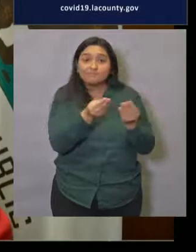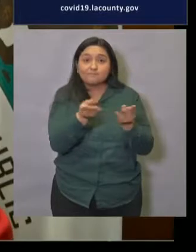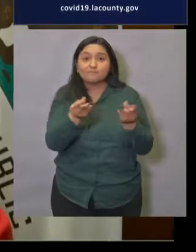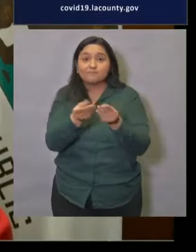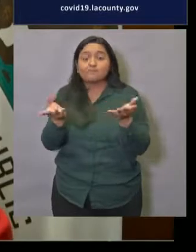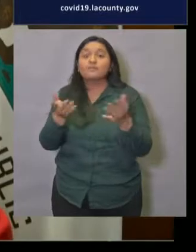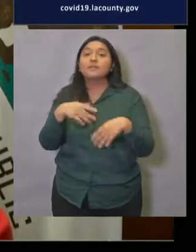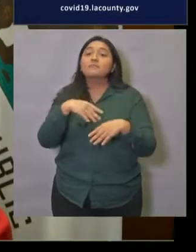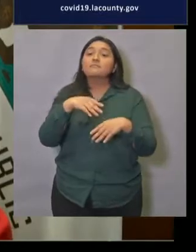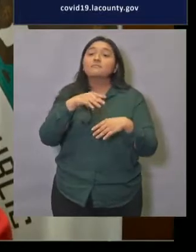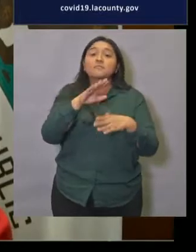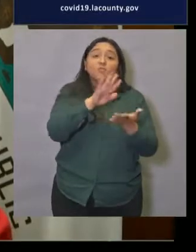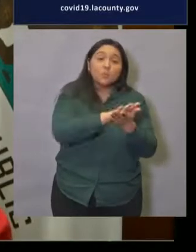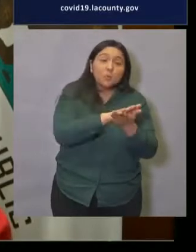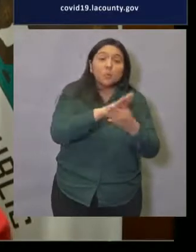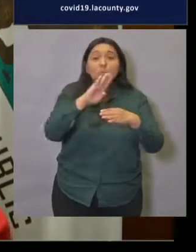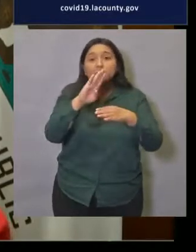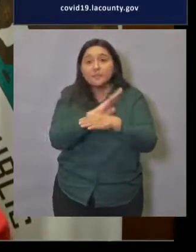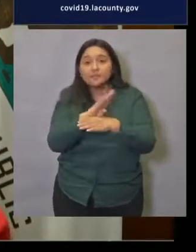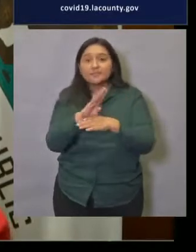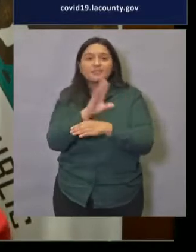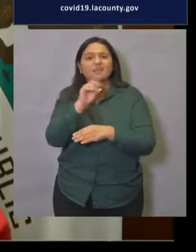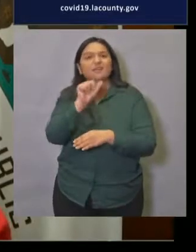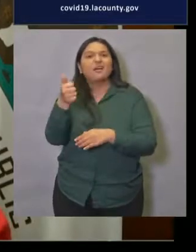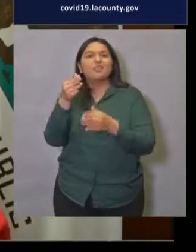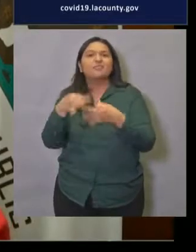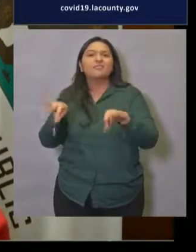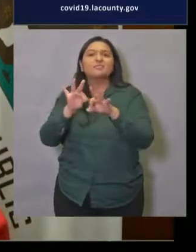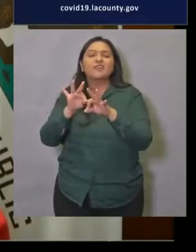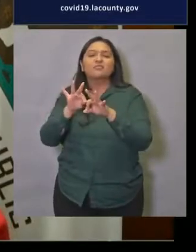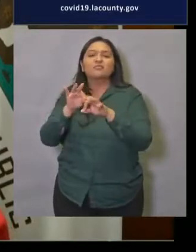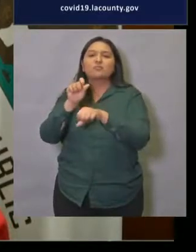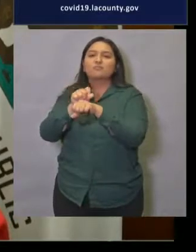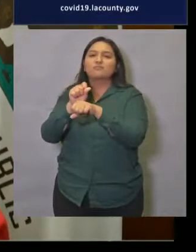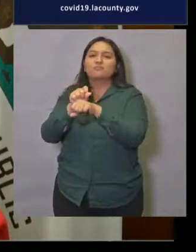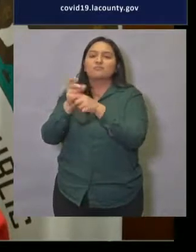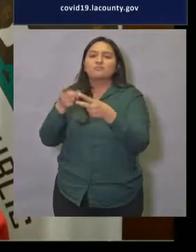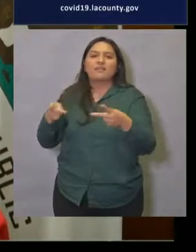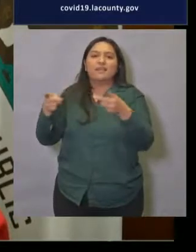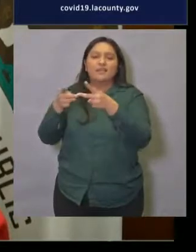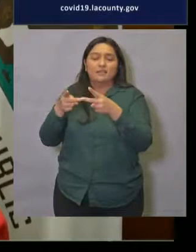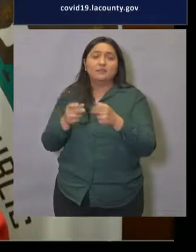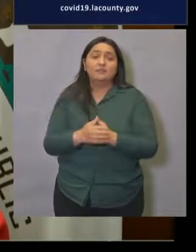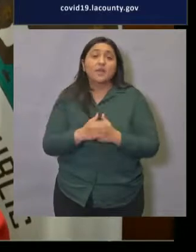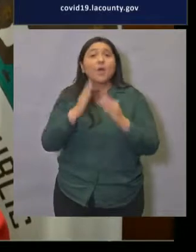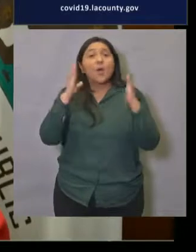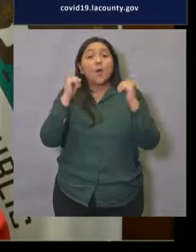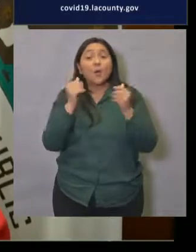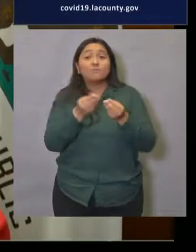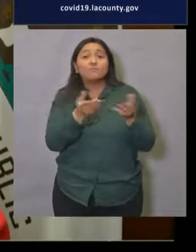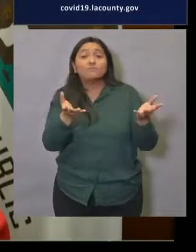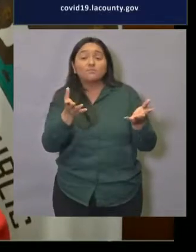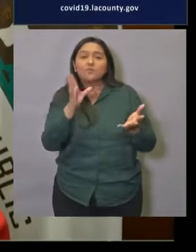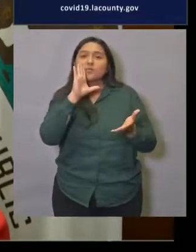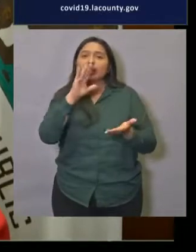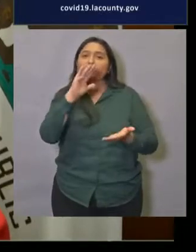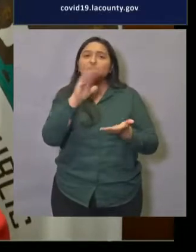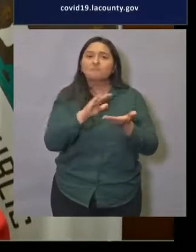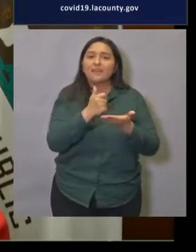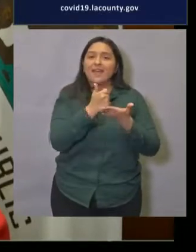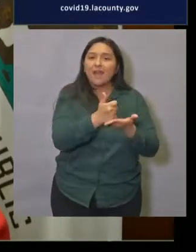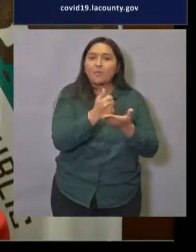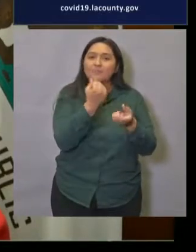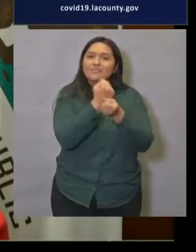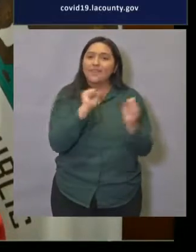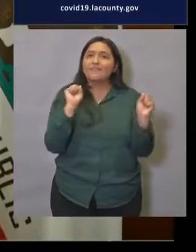empresarios y trabajadores esenciales. Espero que esto les dé un alivio crítico y la seguridad